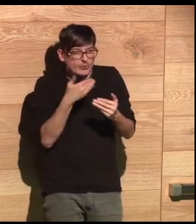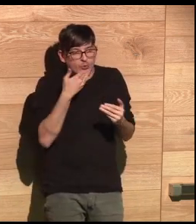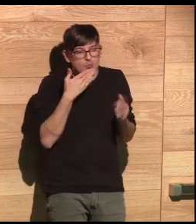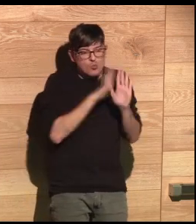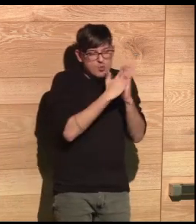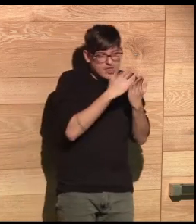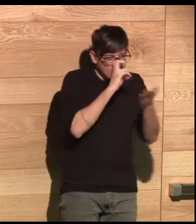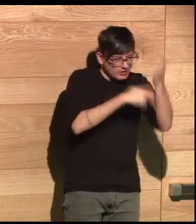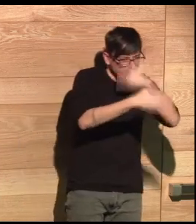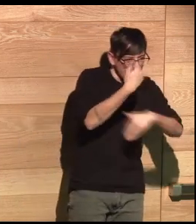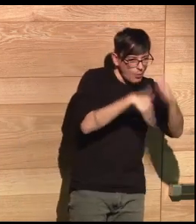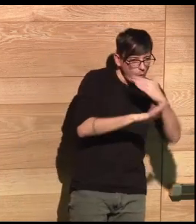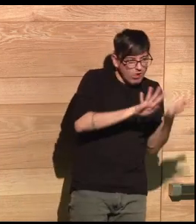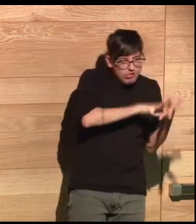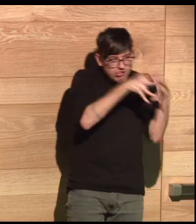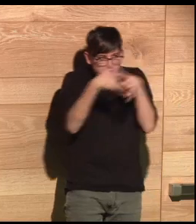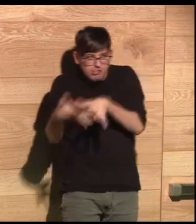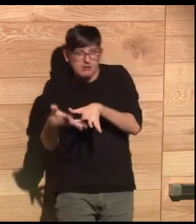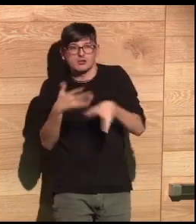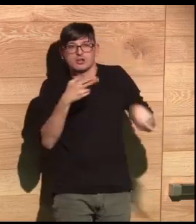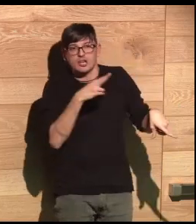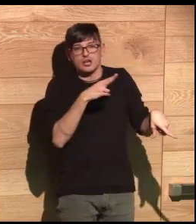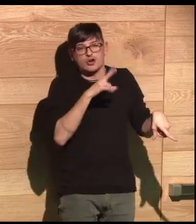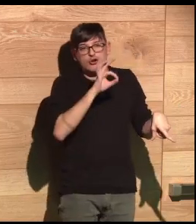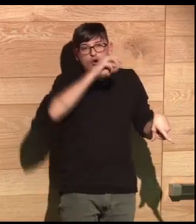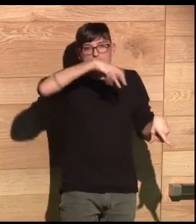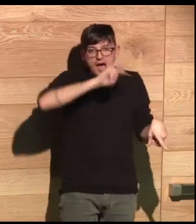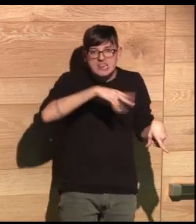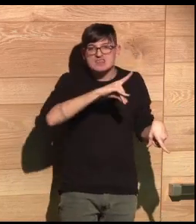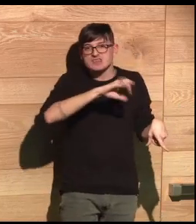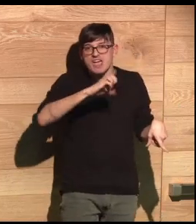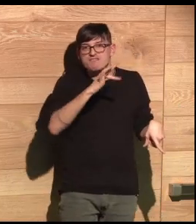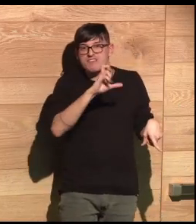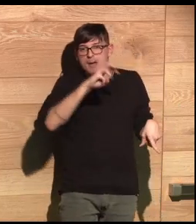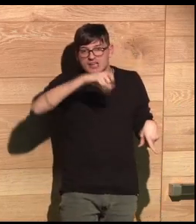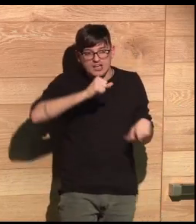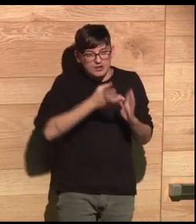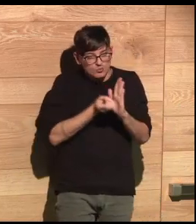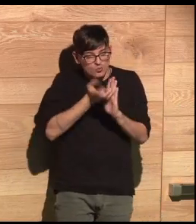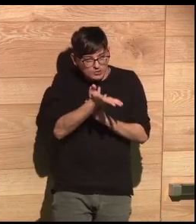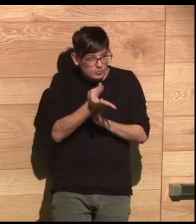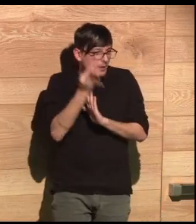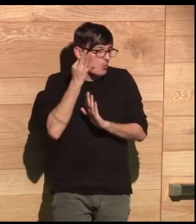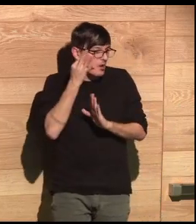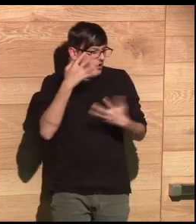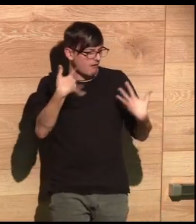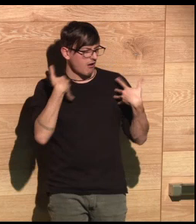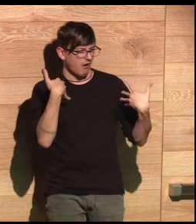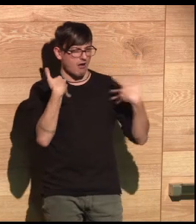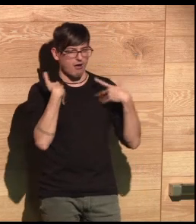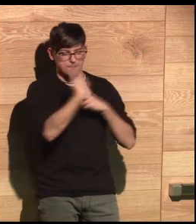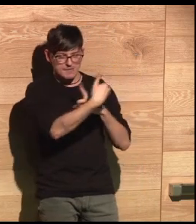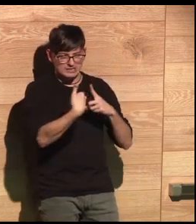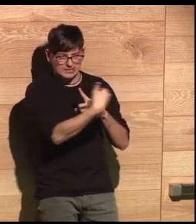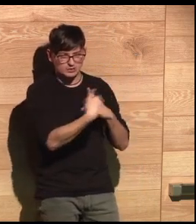antiguo basada, el Román de Flamenca. Habla sobre una mujer víctima del maltrato que sufre por